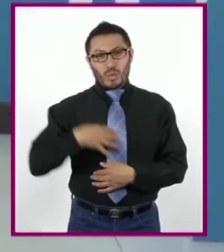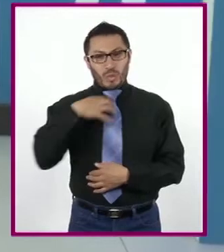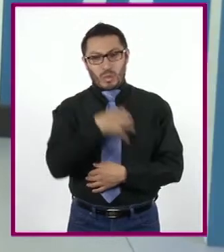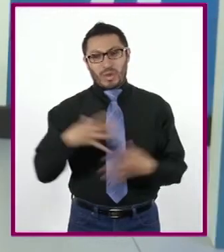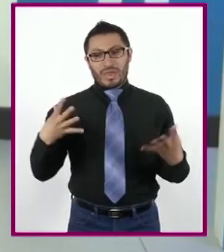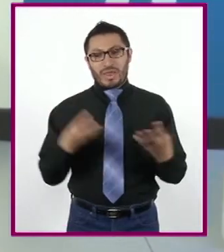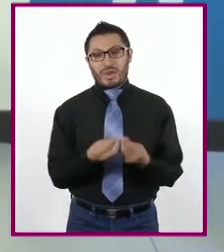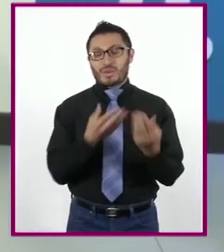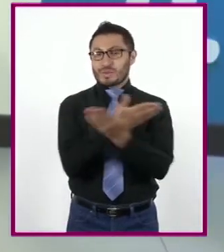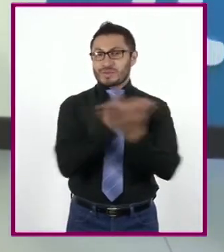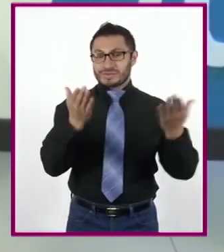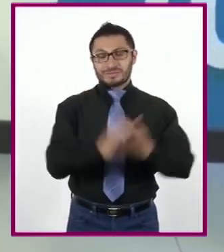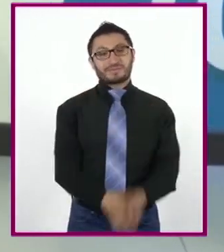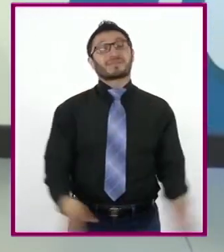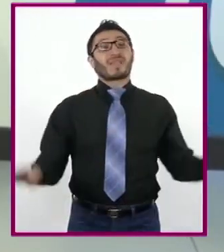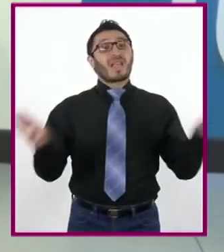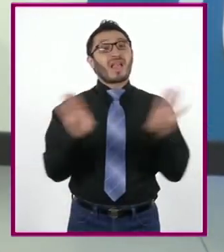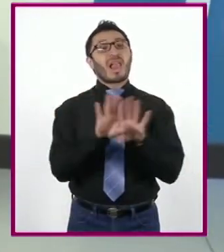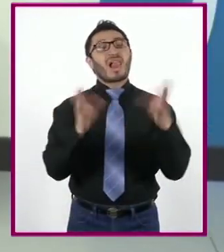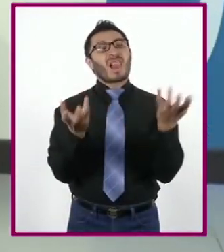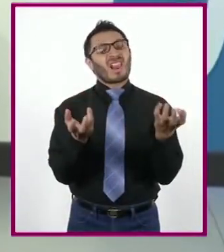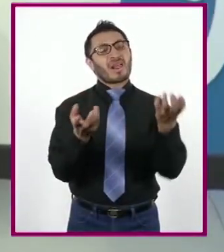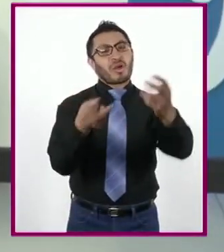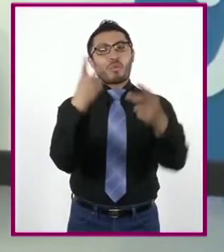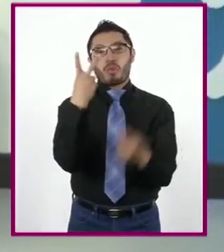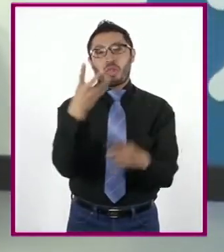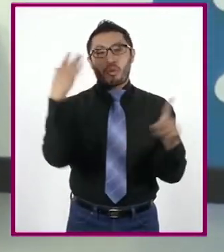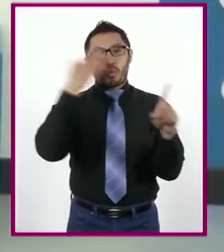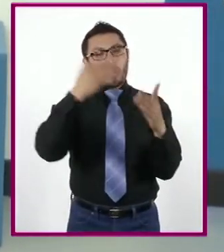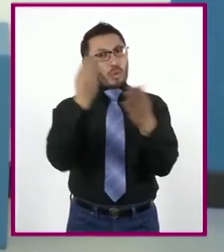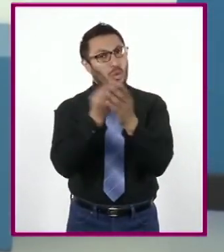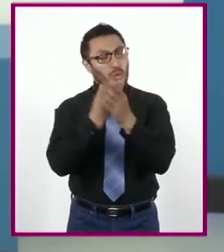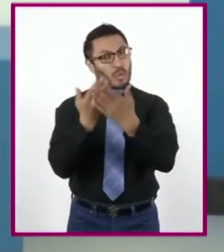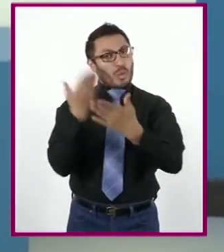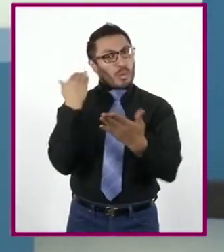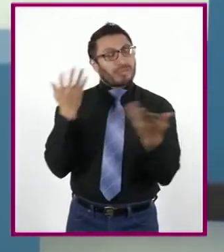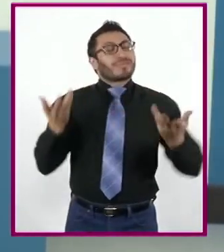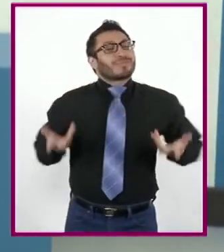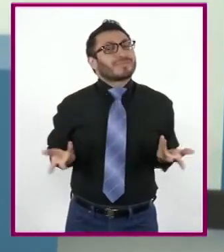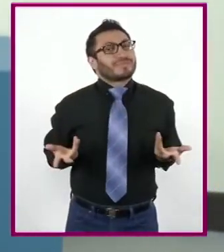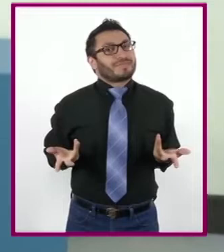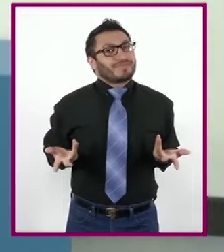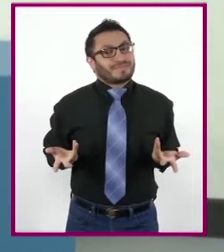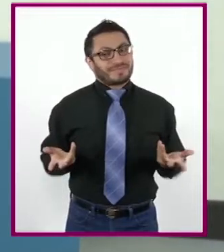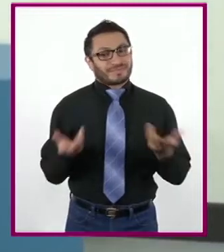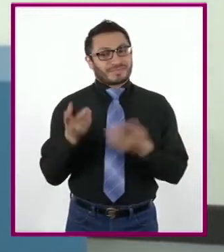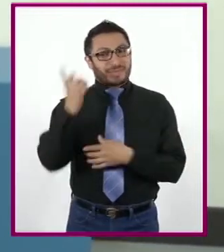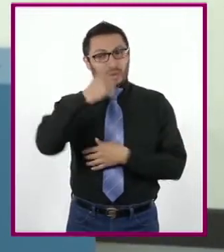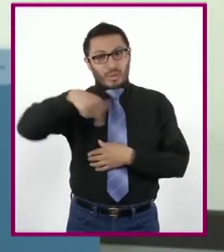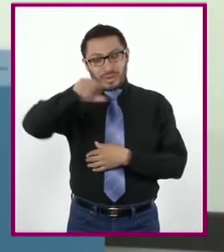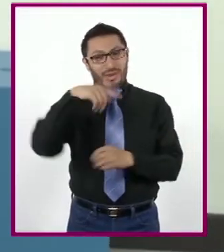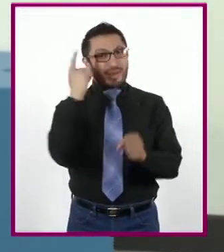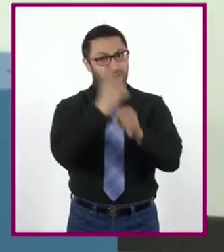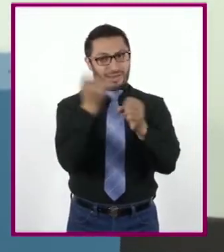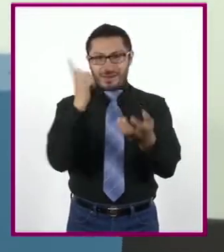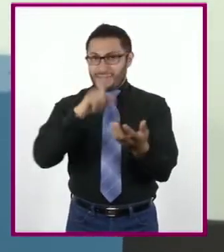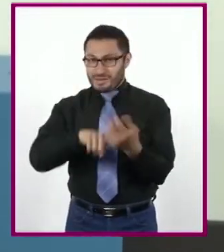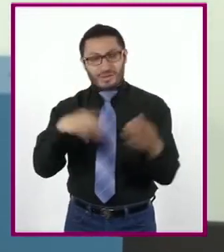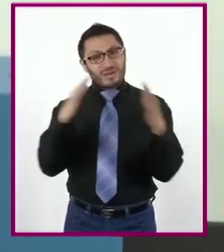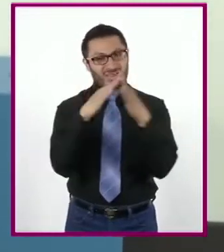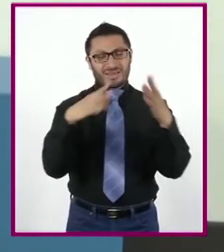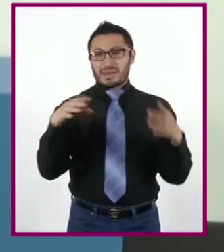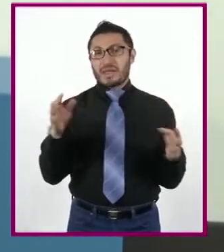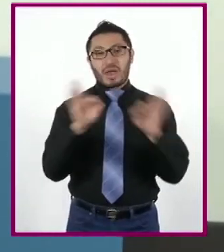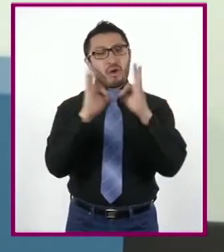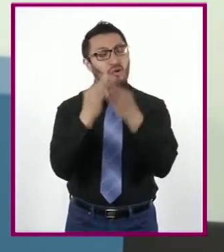ustedes. ¿Cómo les fue con los dos retos de la sesión anterior? ¿Encontraron en sus casas figuras congruentes?